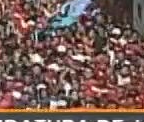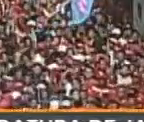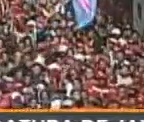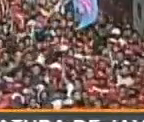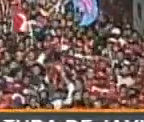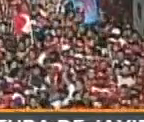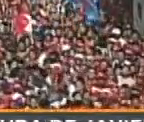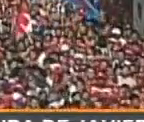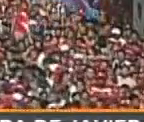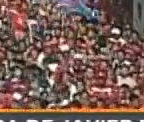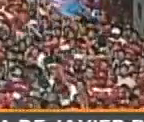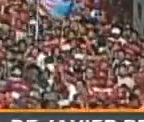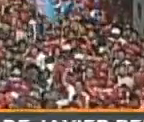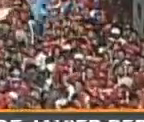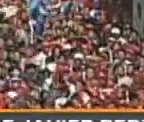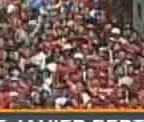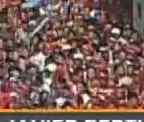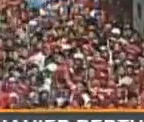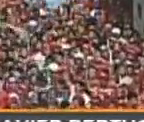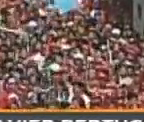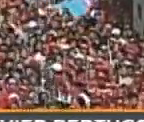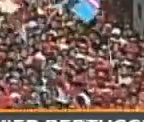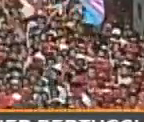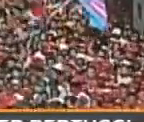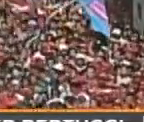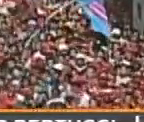venezuela en esa mirada